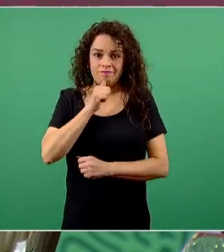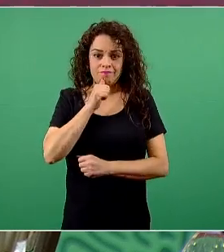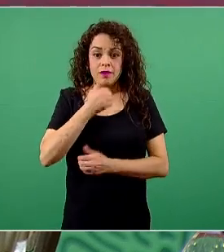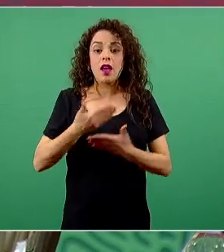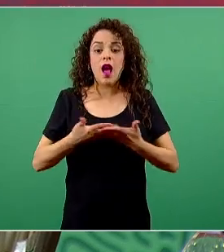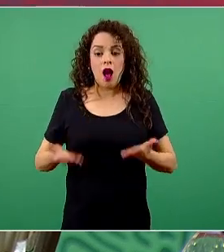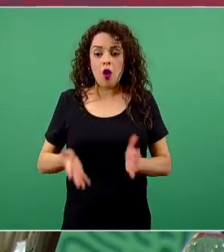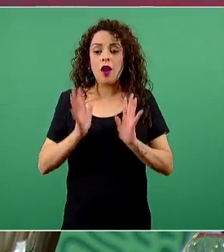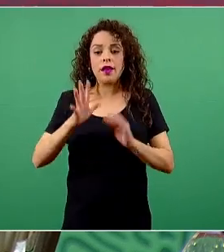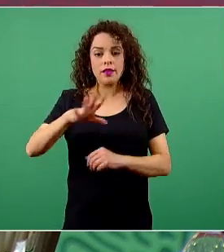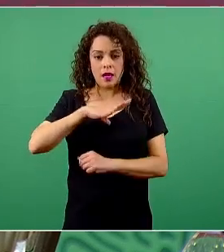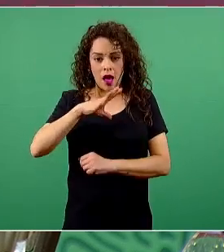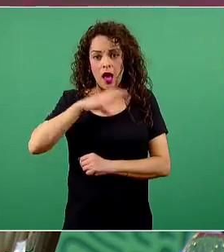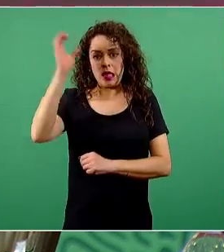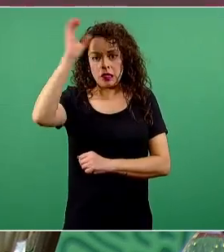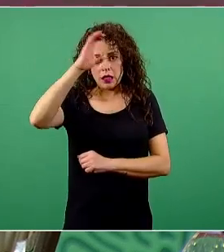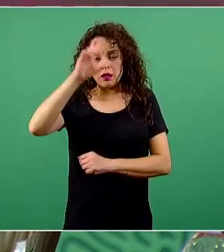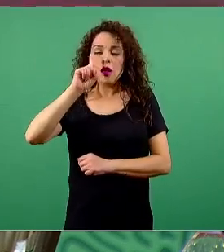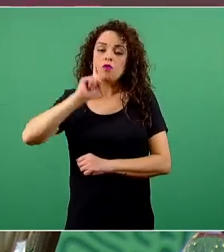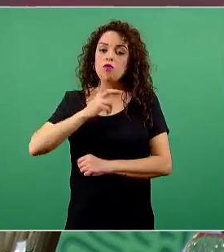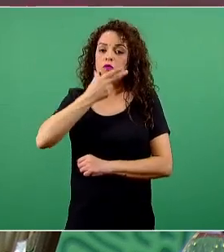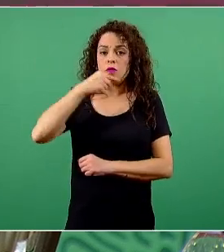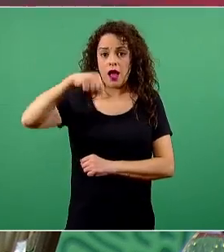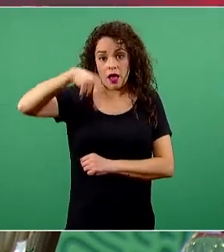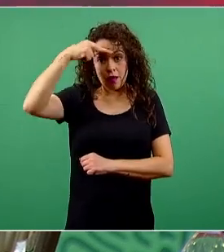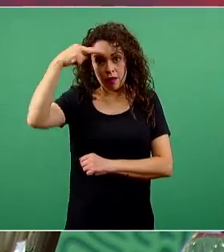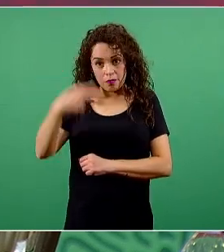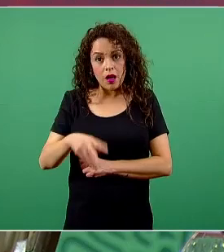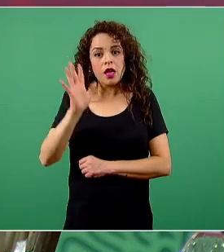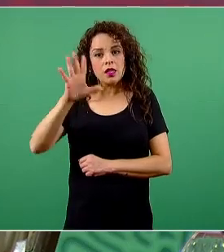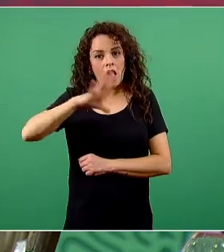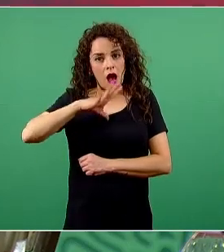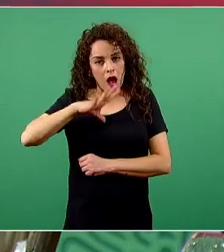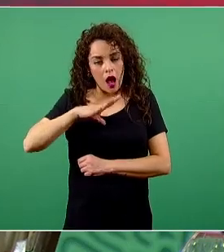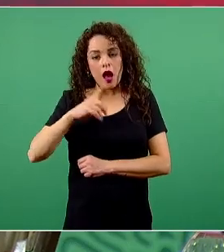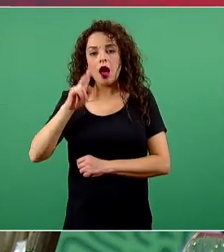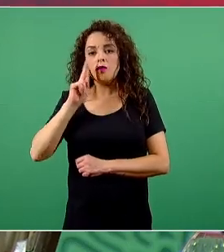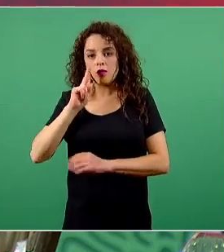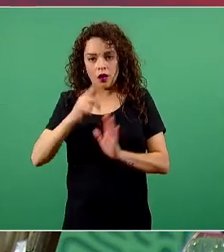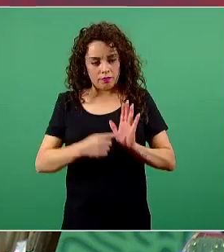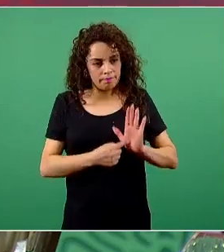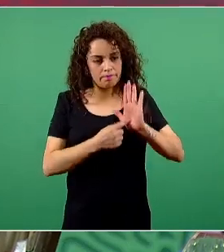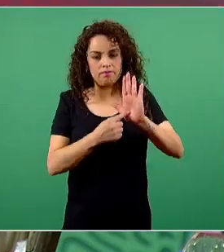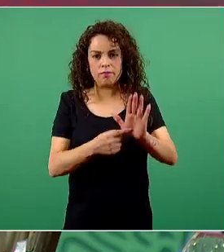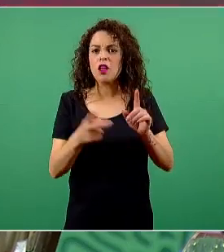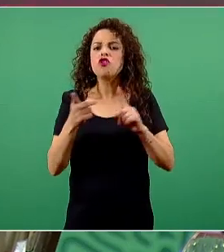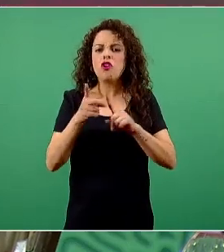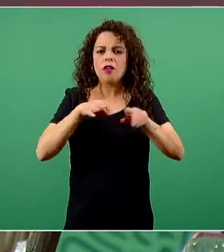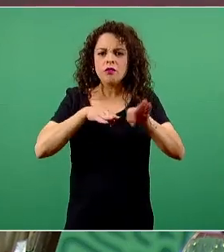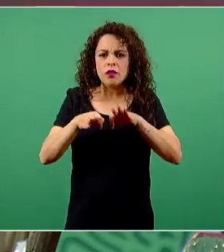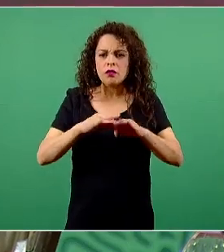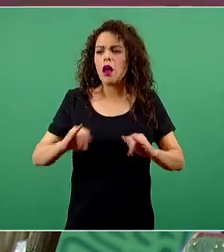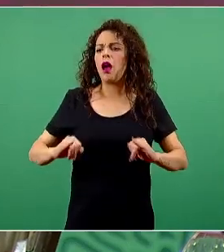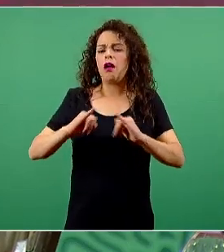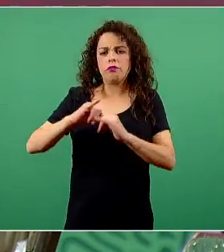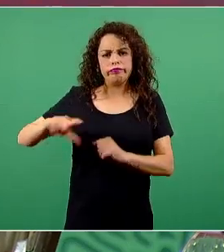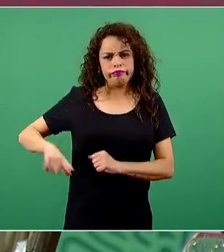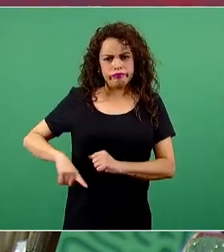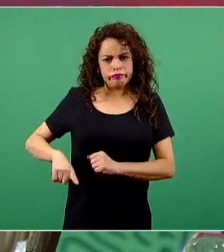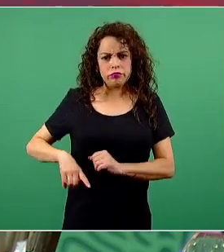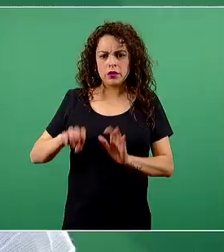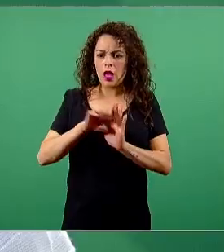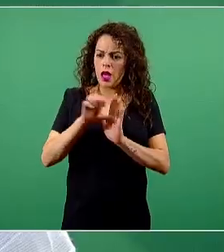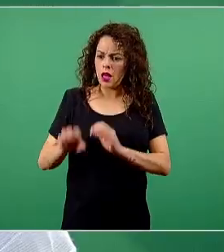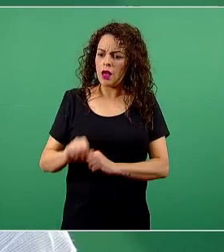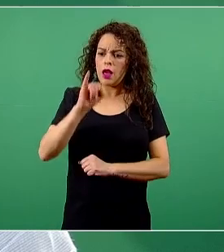hecho por científicas y científicos mexicanos que trabajan en instituciones públicas, en este caso el Instituto Mexicano